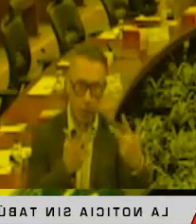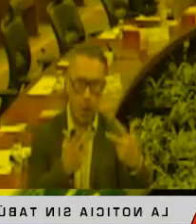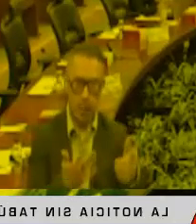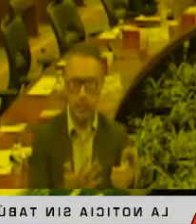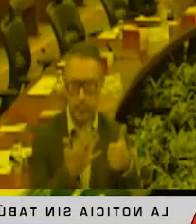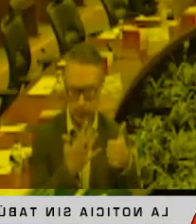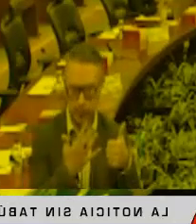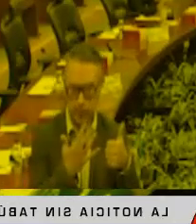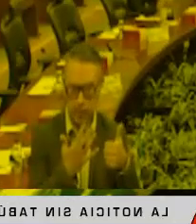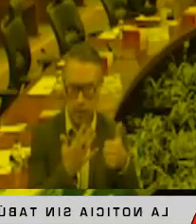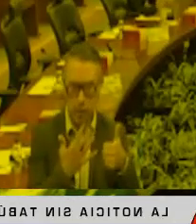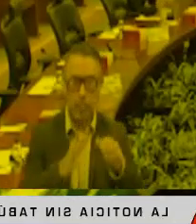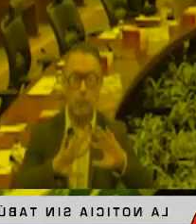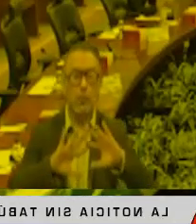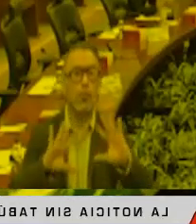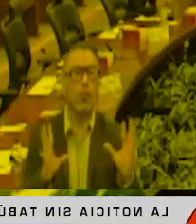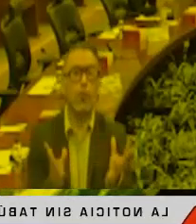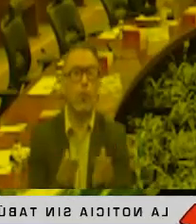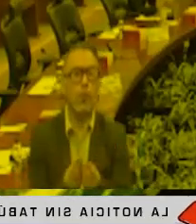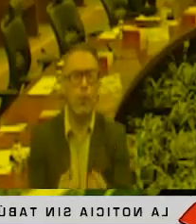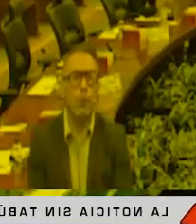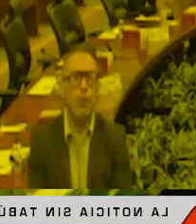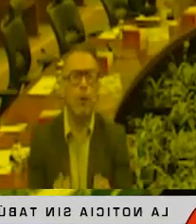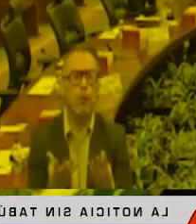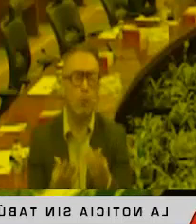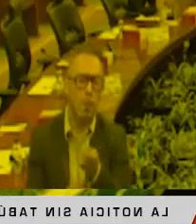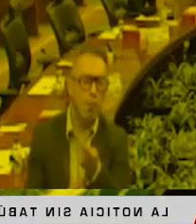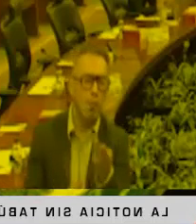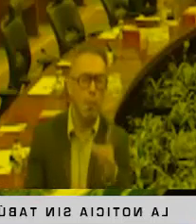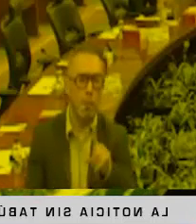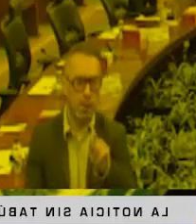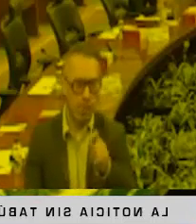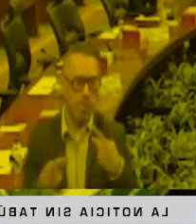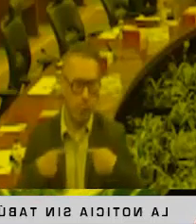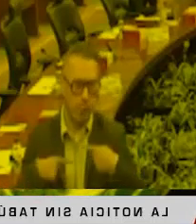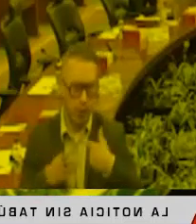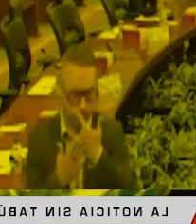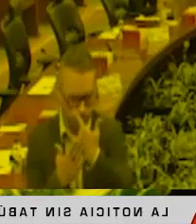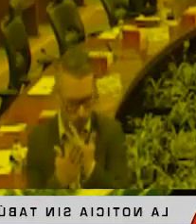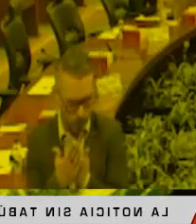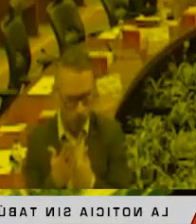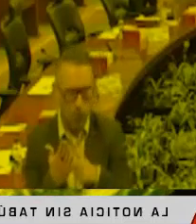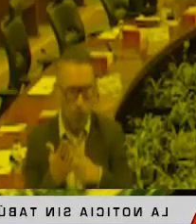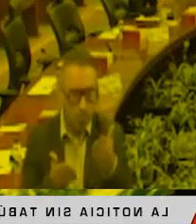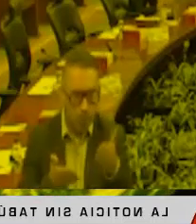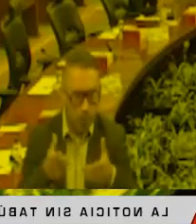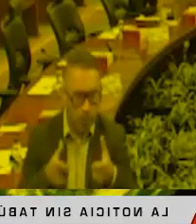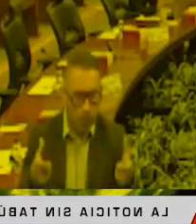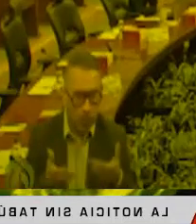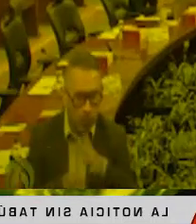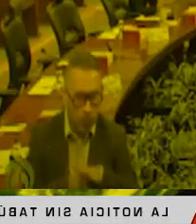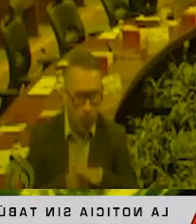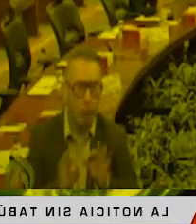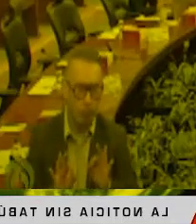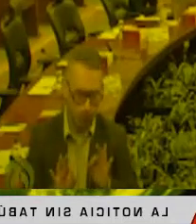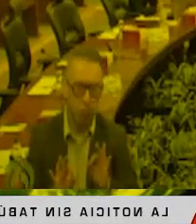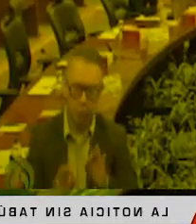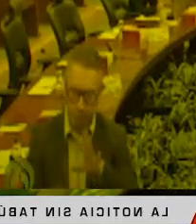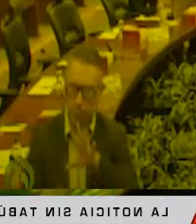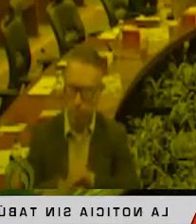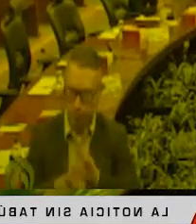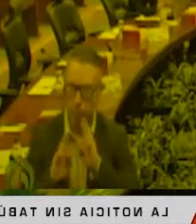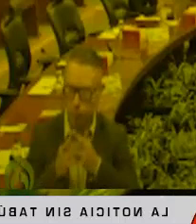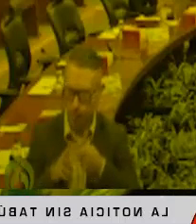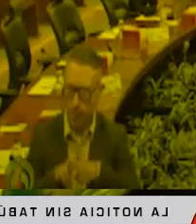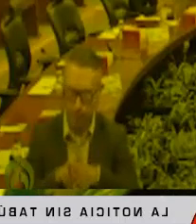instituto sabemos lo que es ser servidor público Esa es mi respuesta en lo particular Sé que soy servidora pública sé que estoy en el Instituto Nacional electoral y